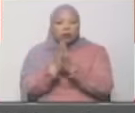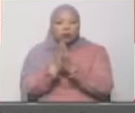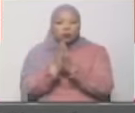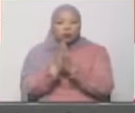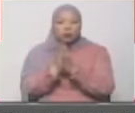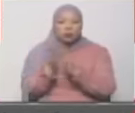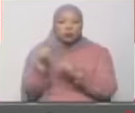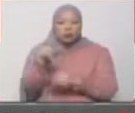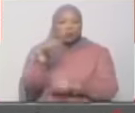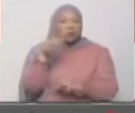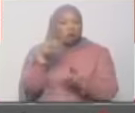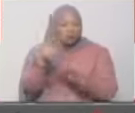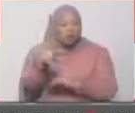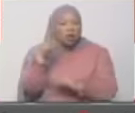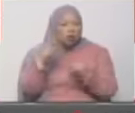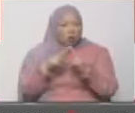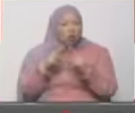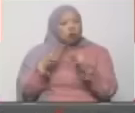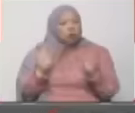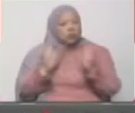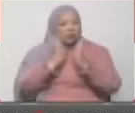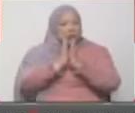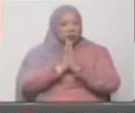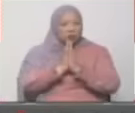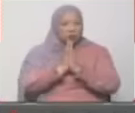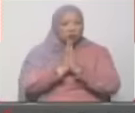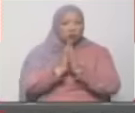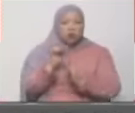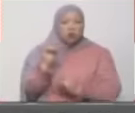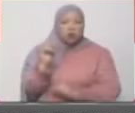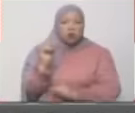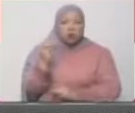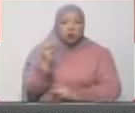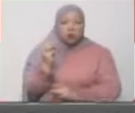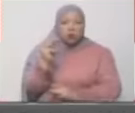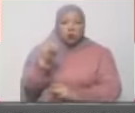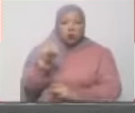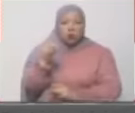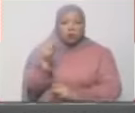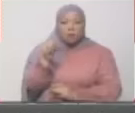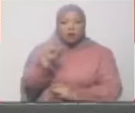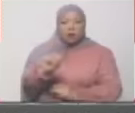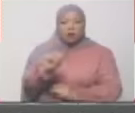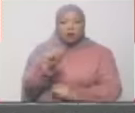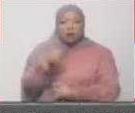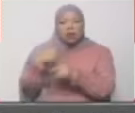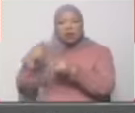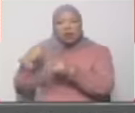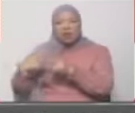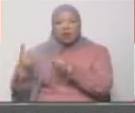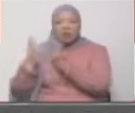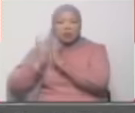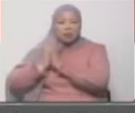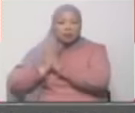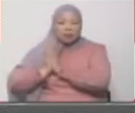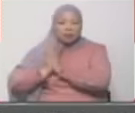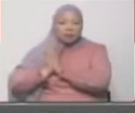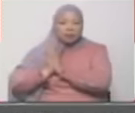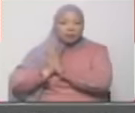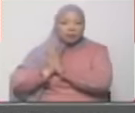Ustedes saben Santo Tomás, ¿verdad? ¿Ah? Hay varios santos. Santo